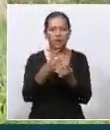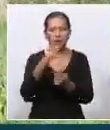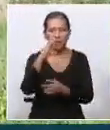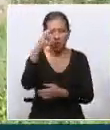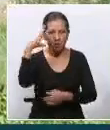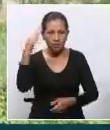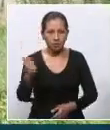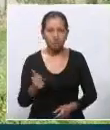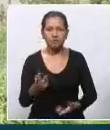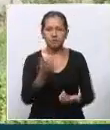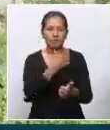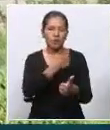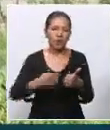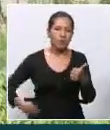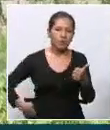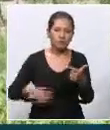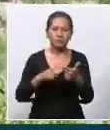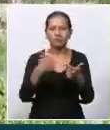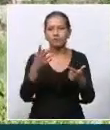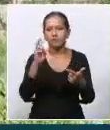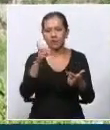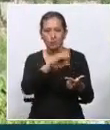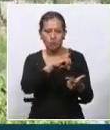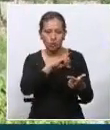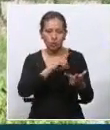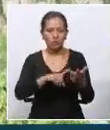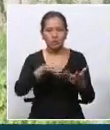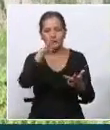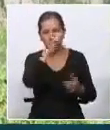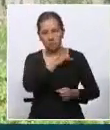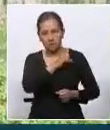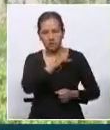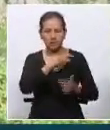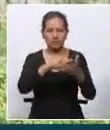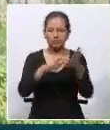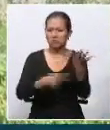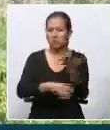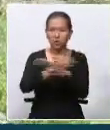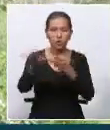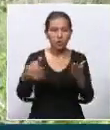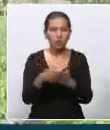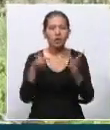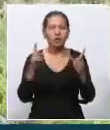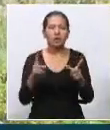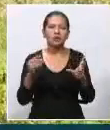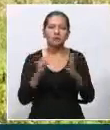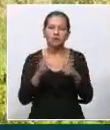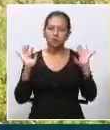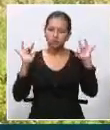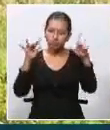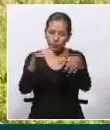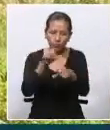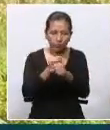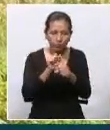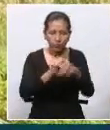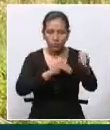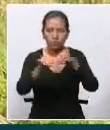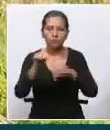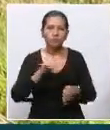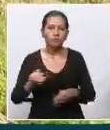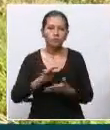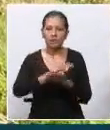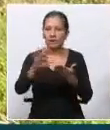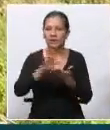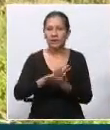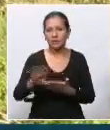Cochabamba, gobernación, policía, fuerzas armadas y demás, tengan que plegarse a esta labor porque